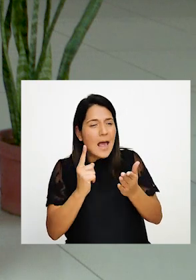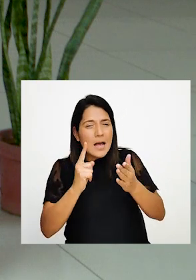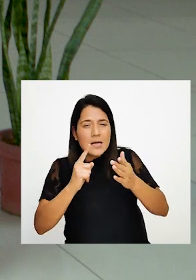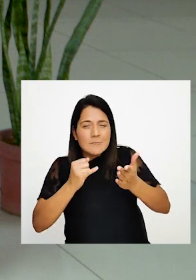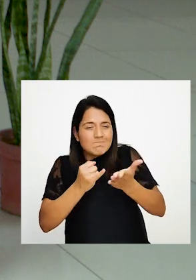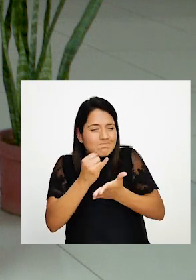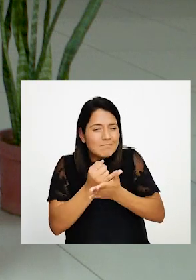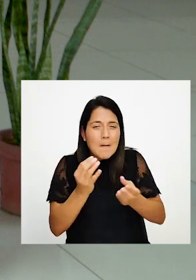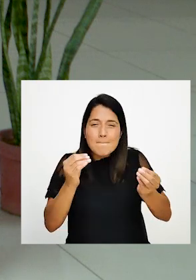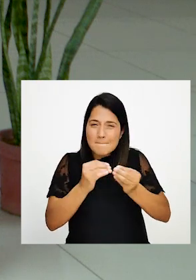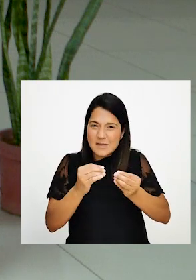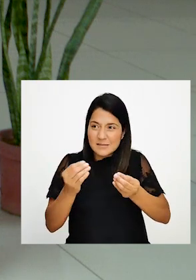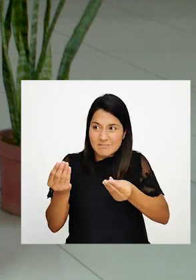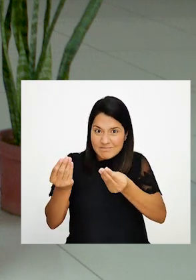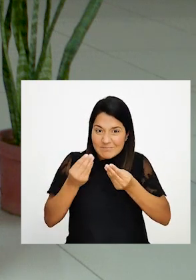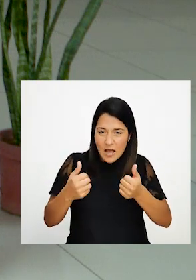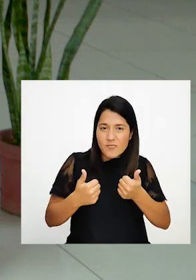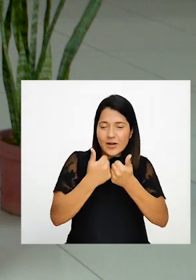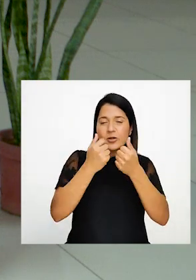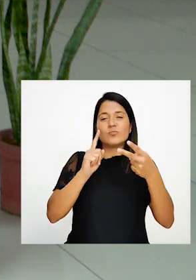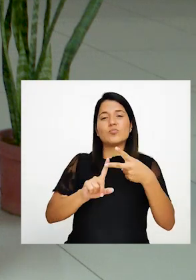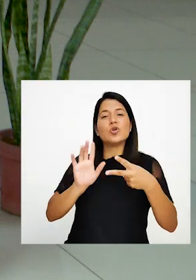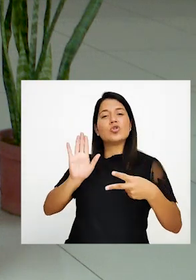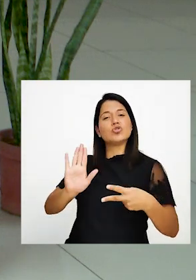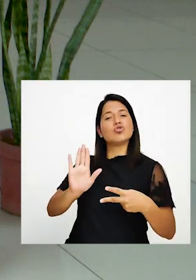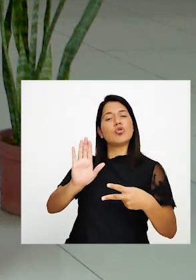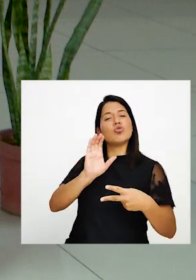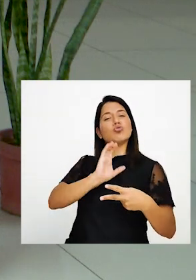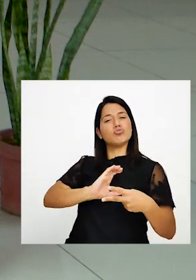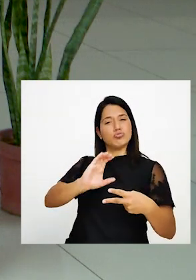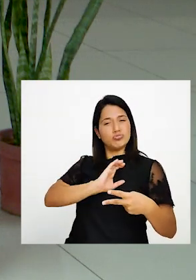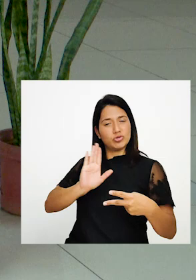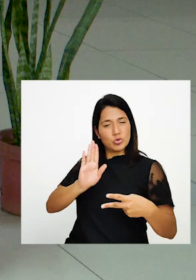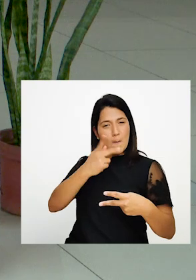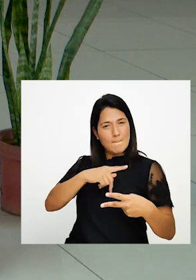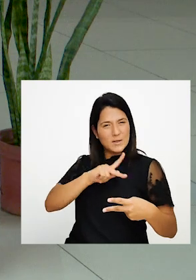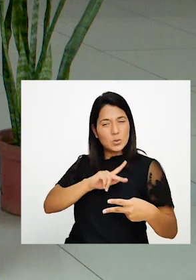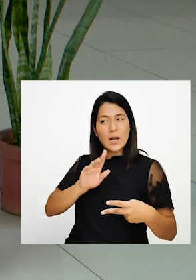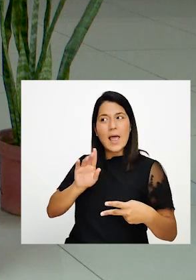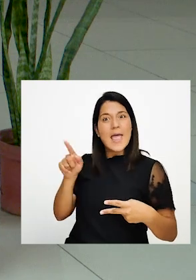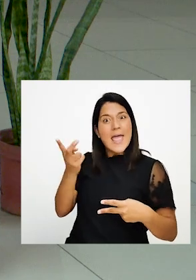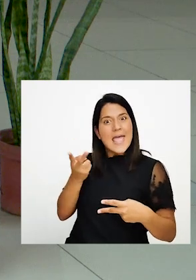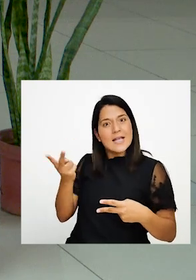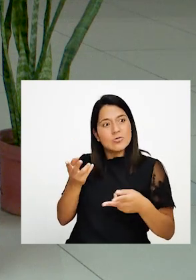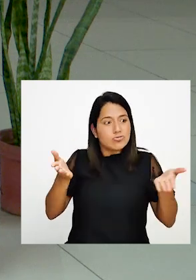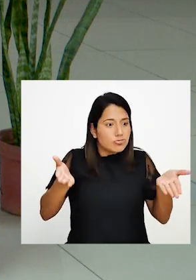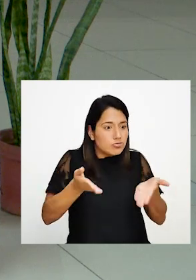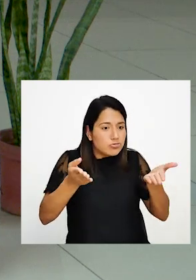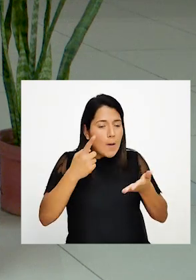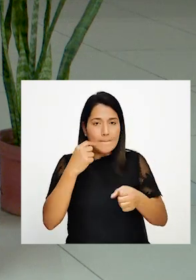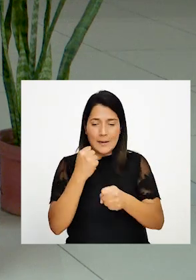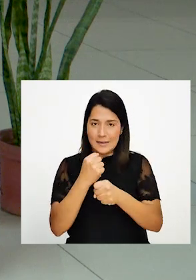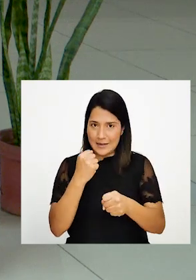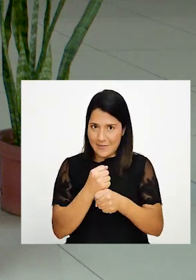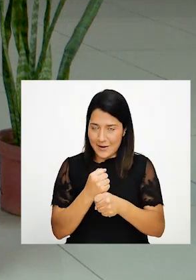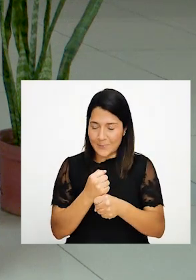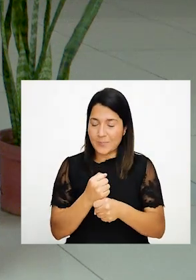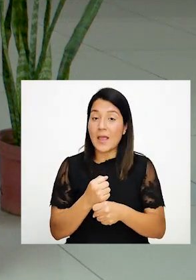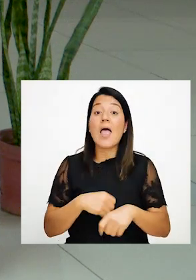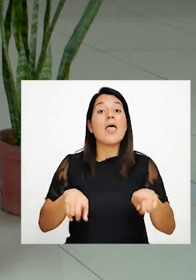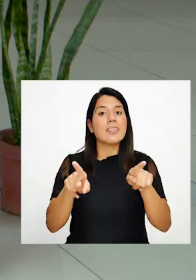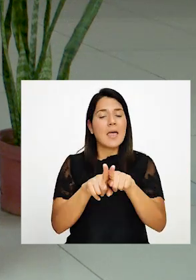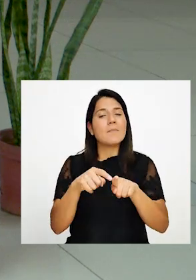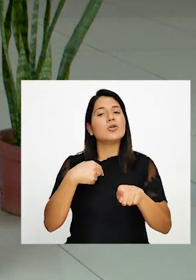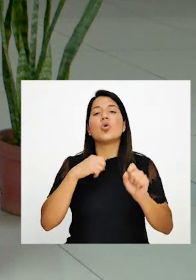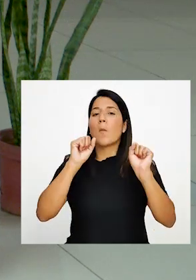era la forma de ser de esas personas, cómo lo motivaban a uno para que trabajara. También yo